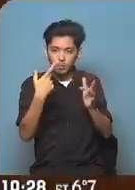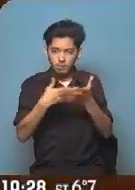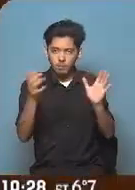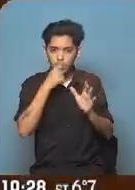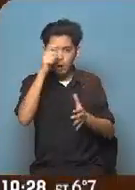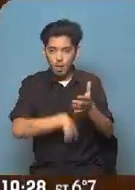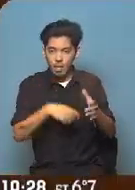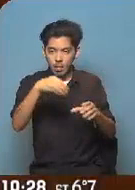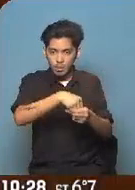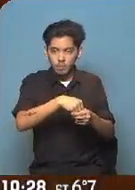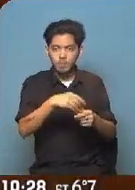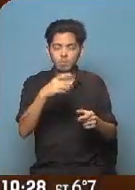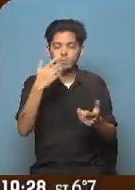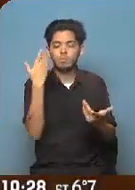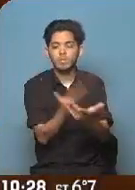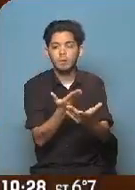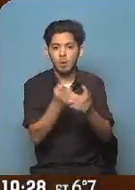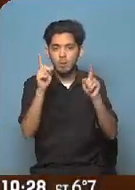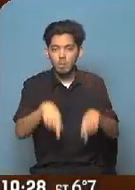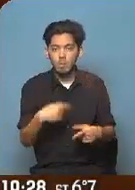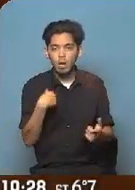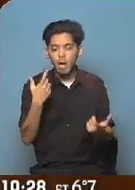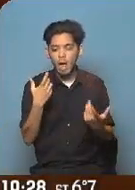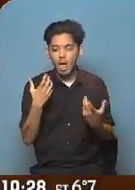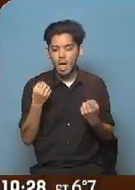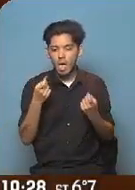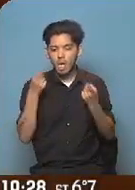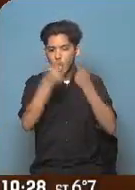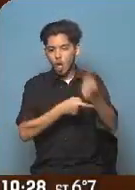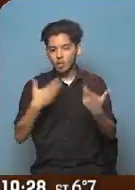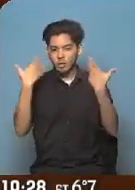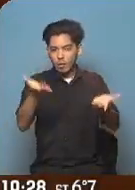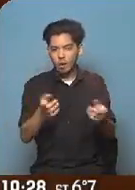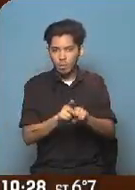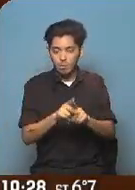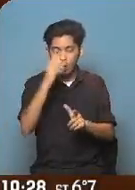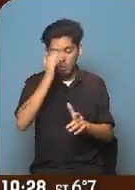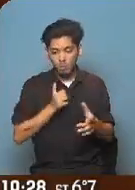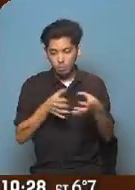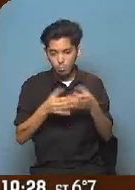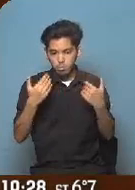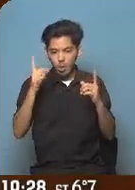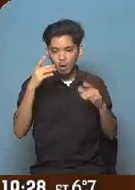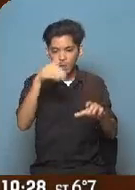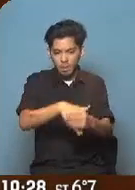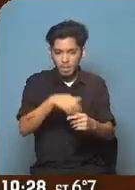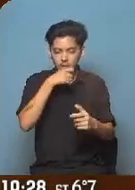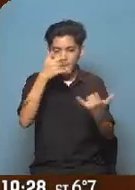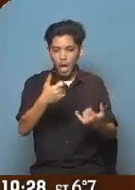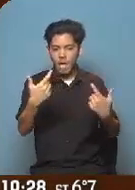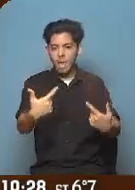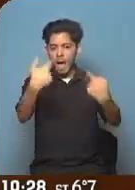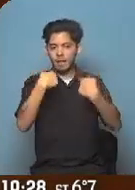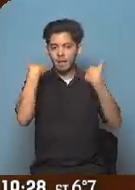decreto en el decreto cuando se plantea agresión externa la ley dice que las fuerzas armadas pueden intervenir frente a una agresión externa el decreto en su